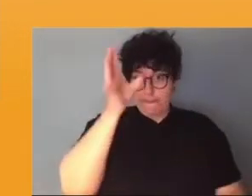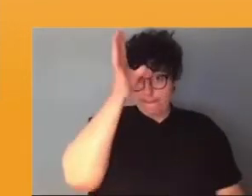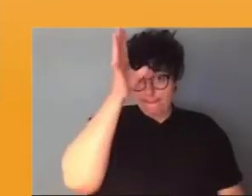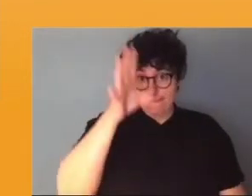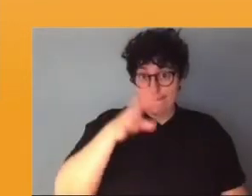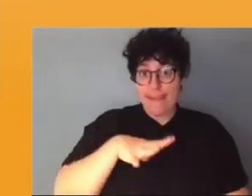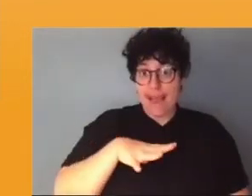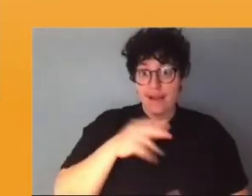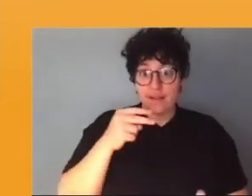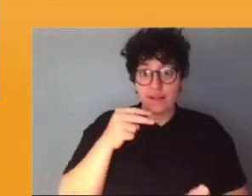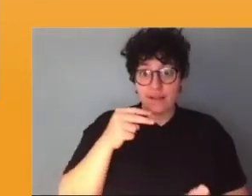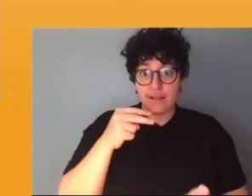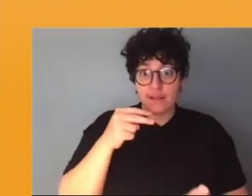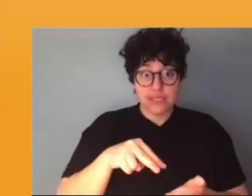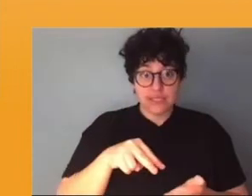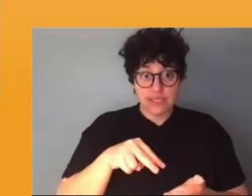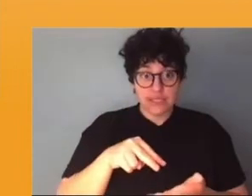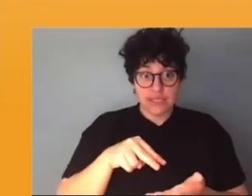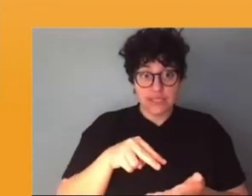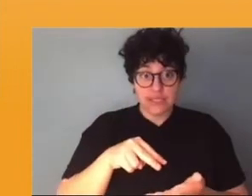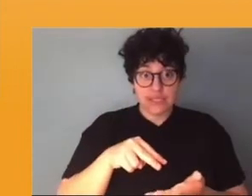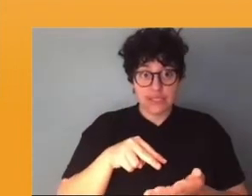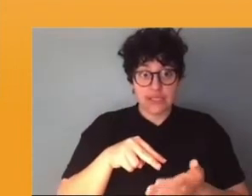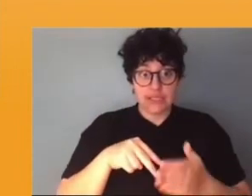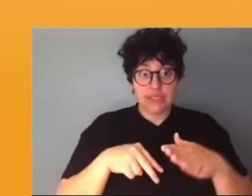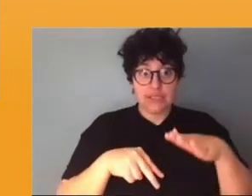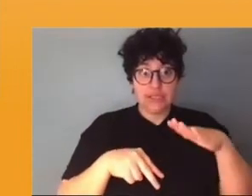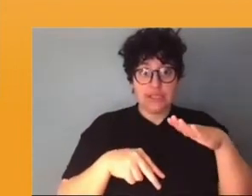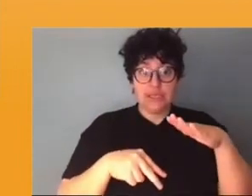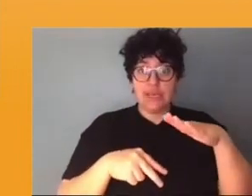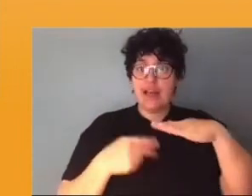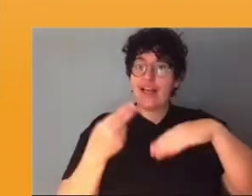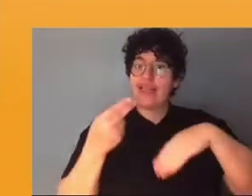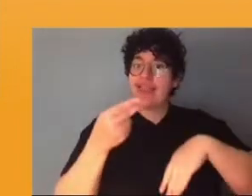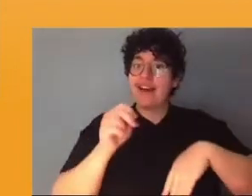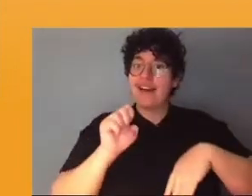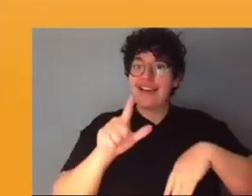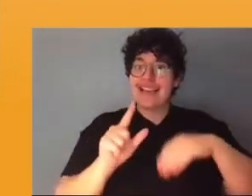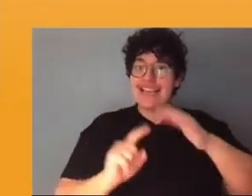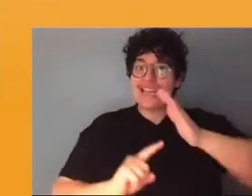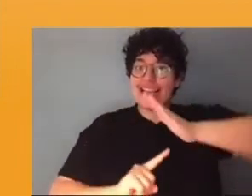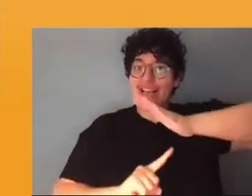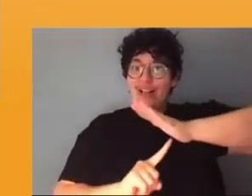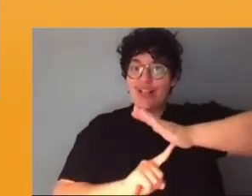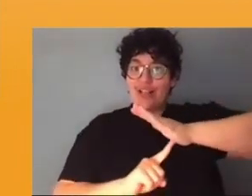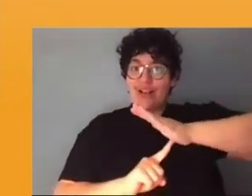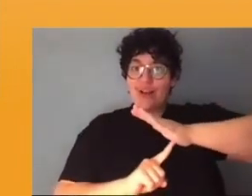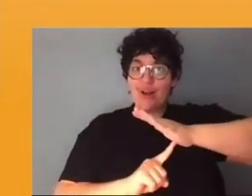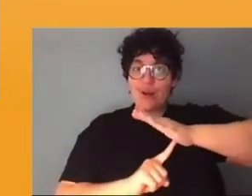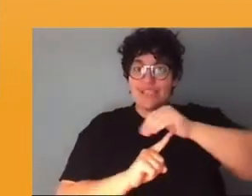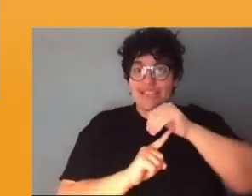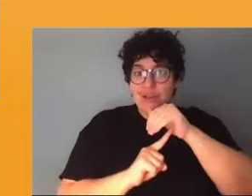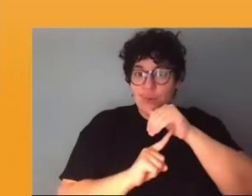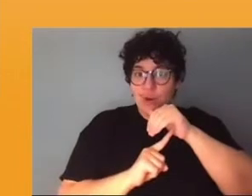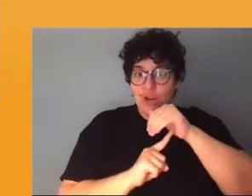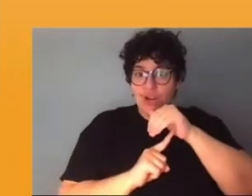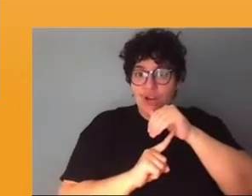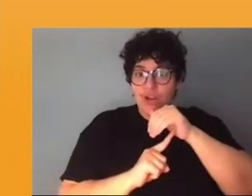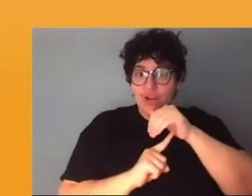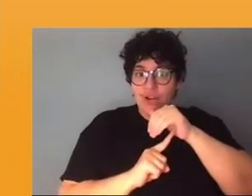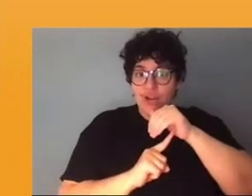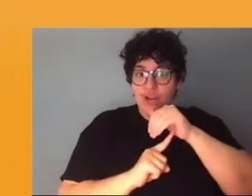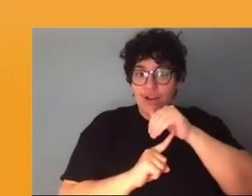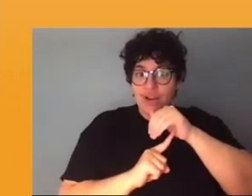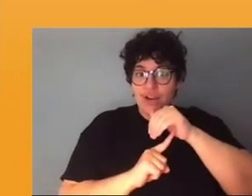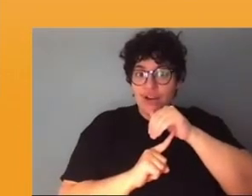Cuando hacemos bailes masculinos, la parte atrás del pie va